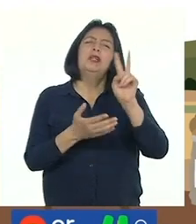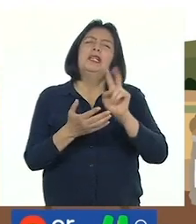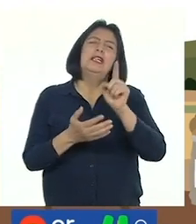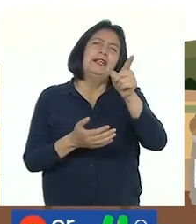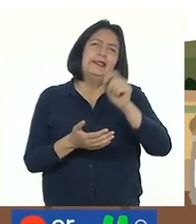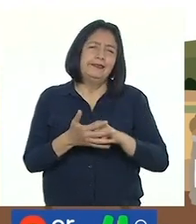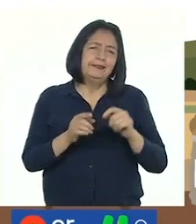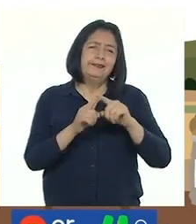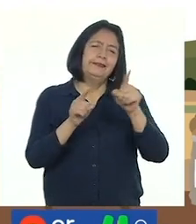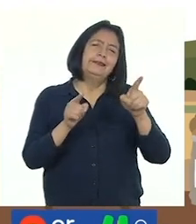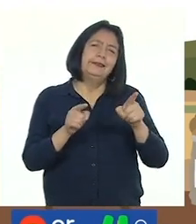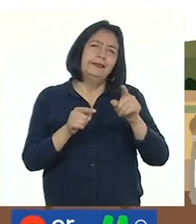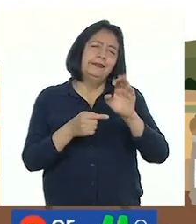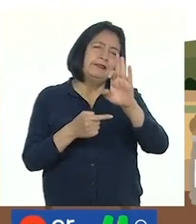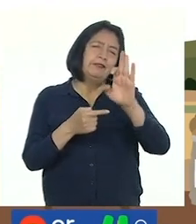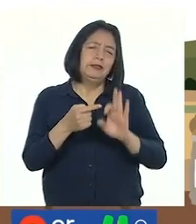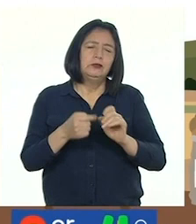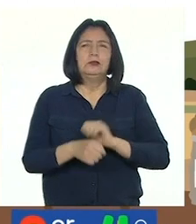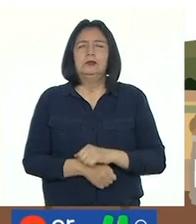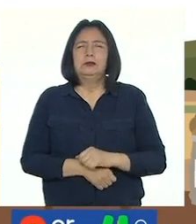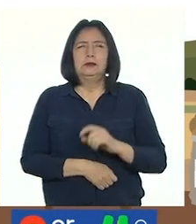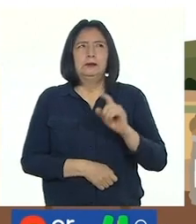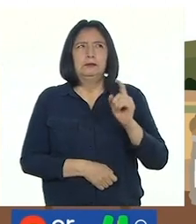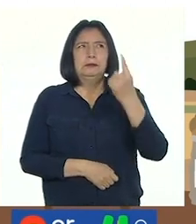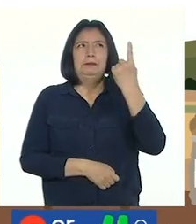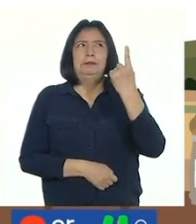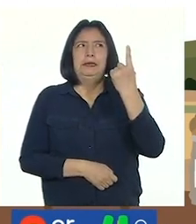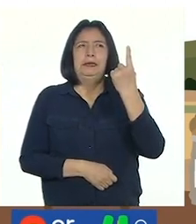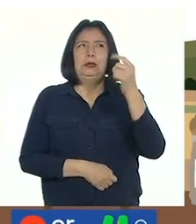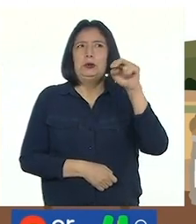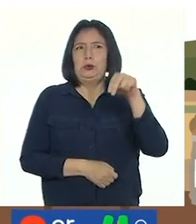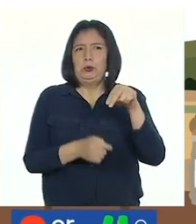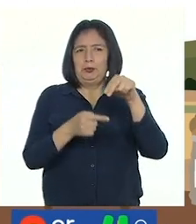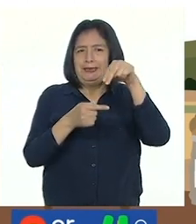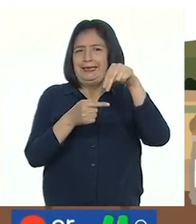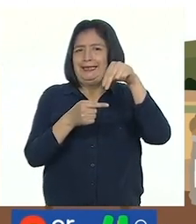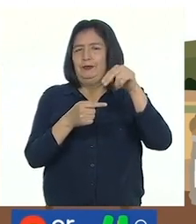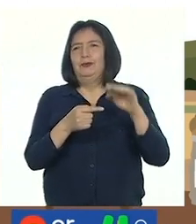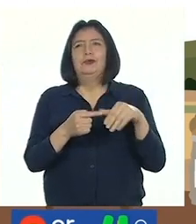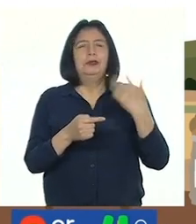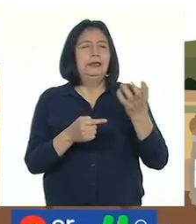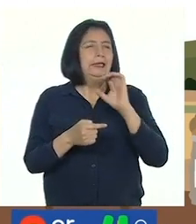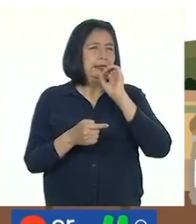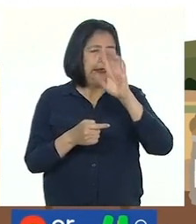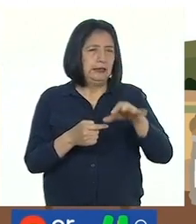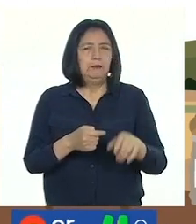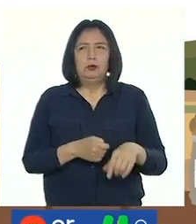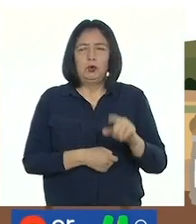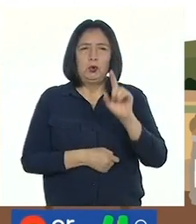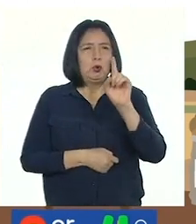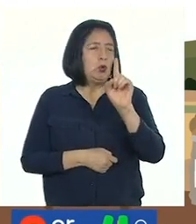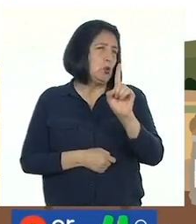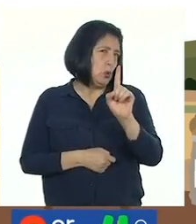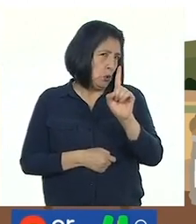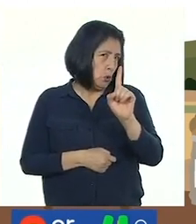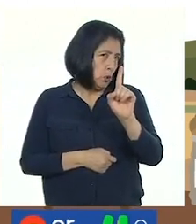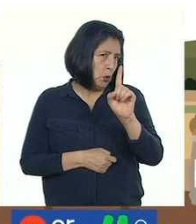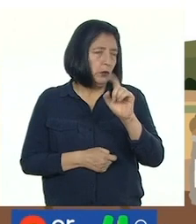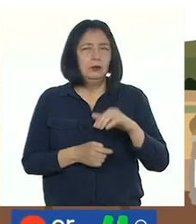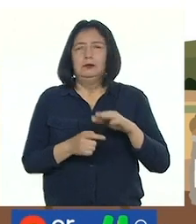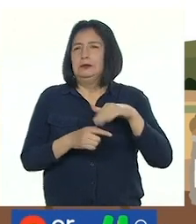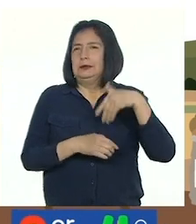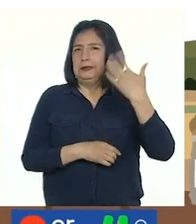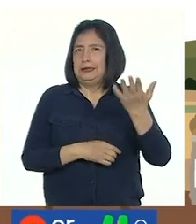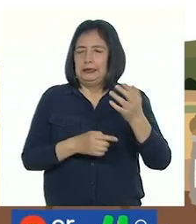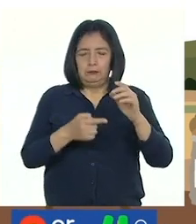la figura mostrada? Primero identificamos el numerador y lo nombramos 1.